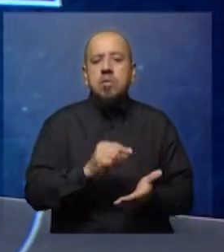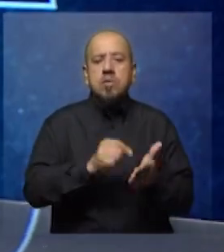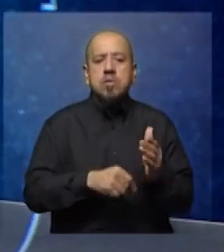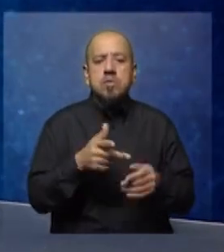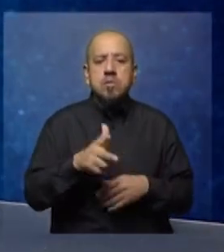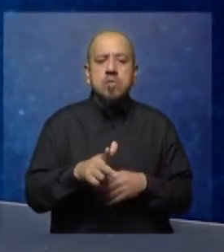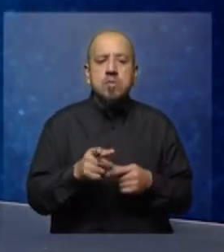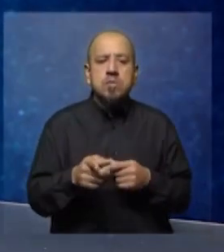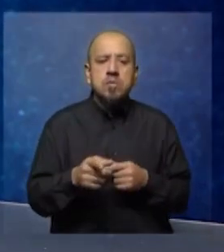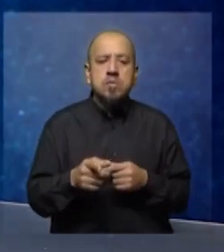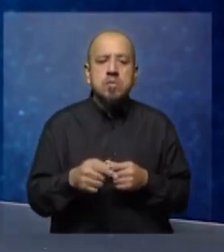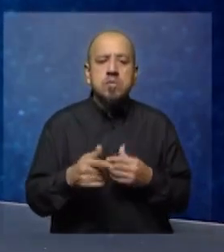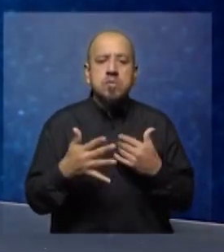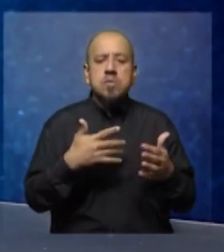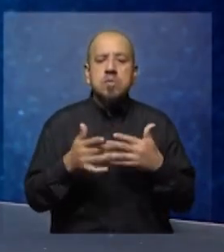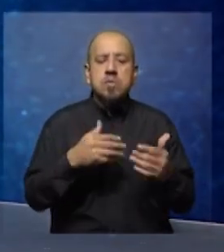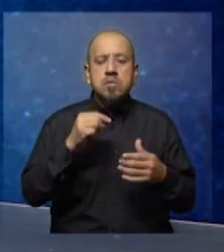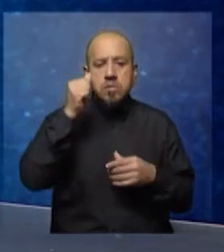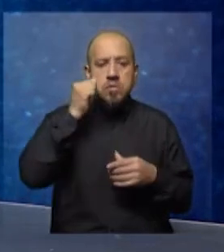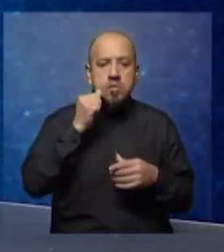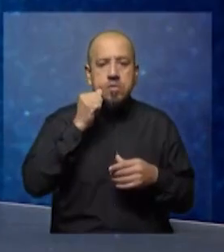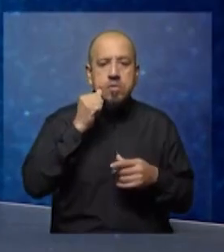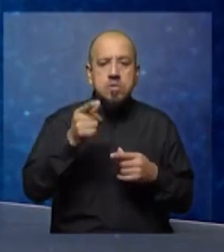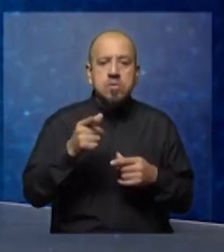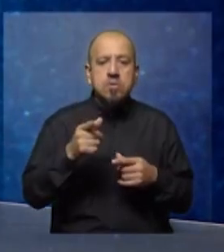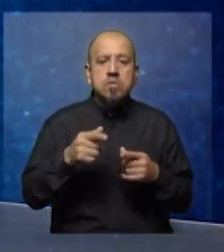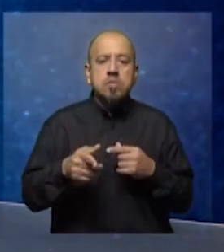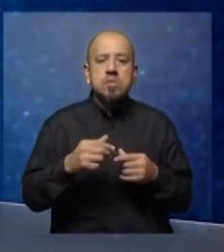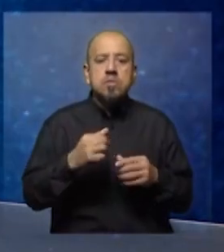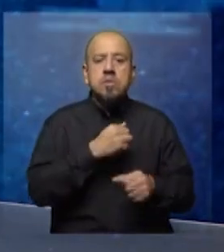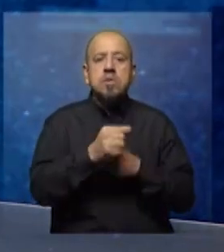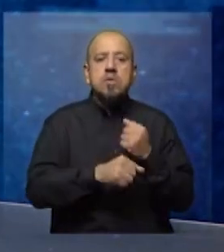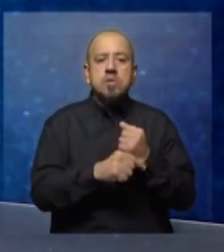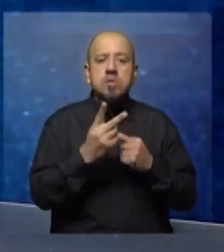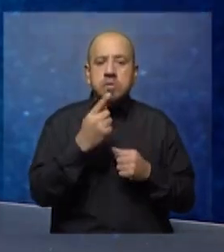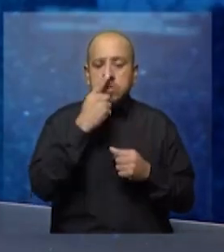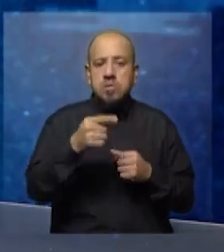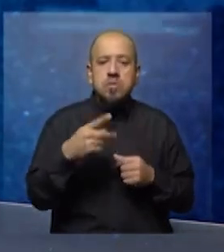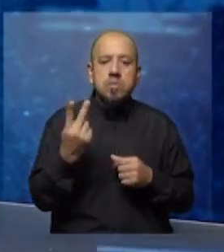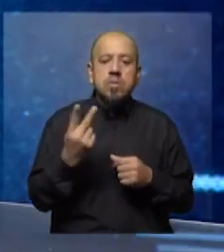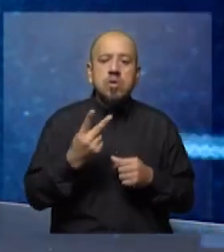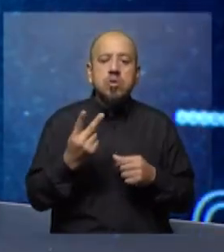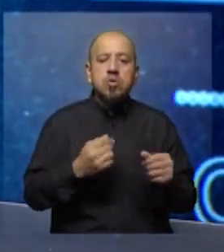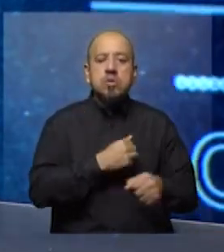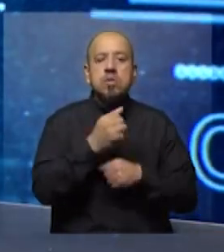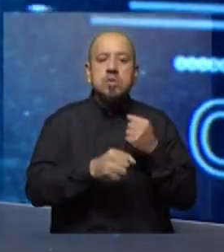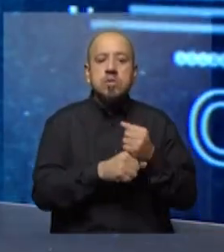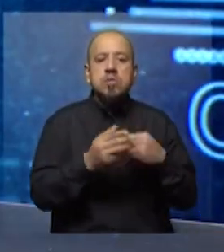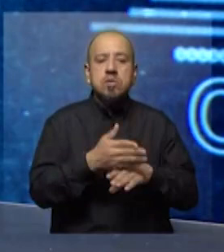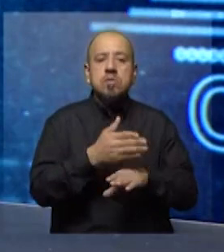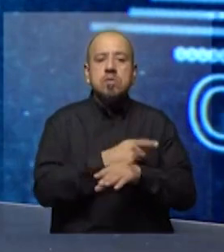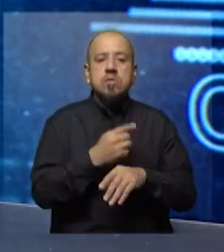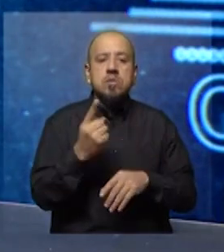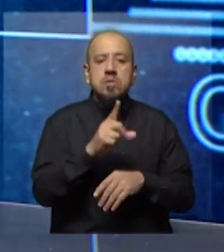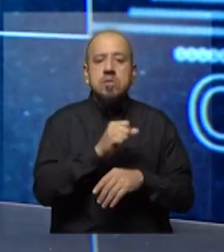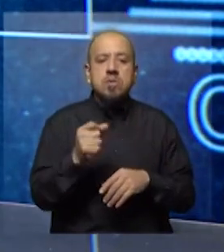y Lo ponía fecha feria de cristal narvajas Paisa estándar baja año 2000 no 22 años atrás a 120